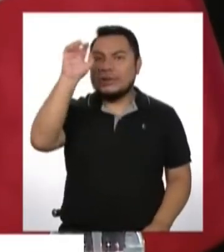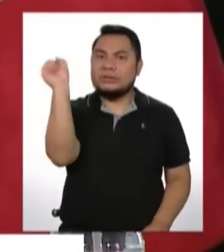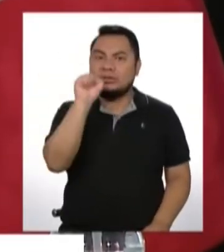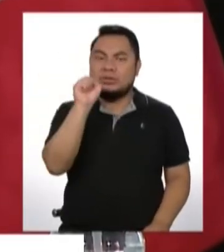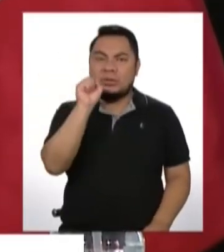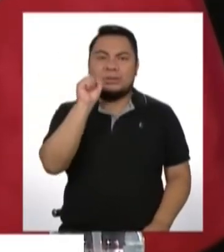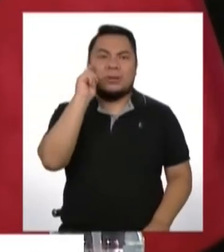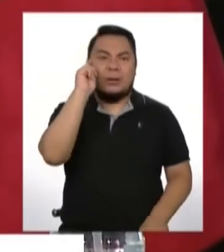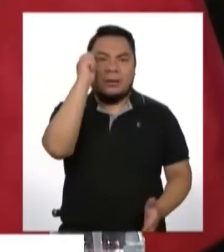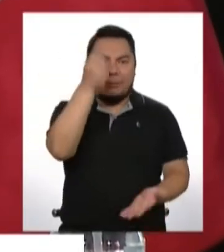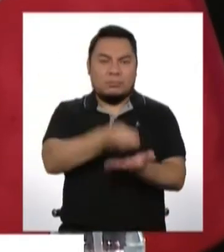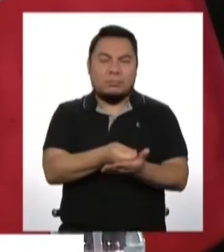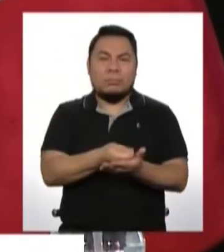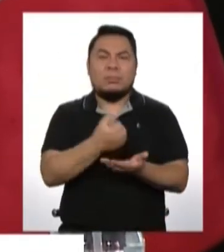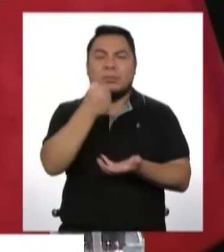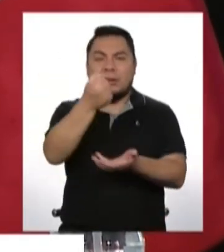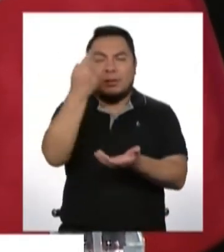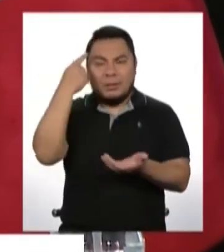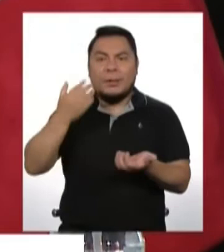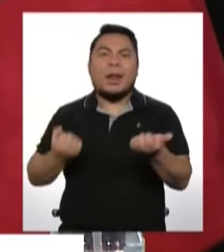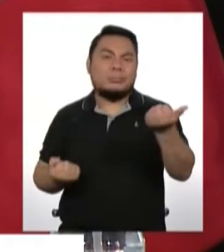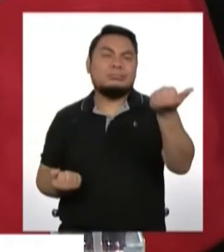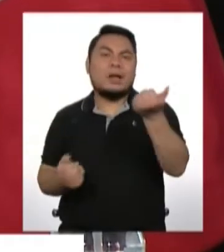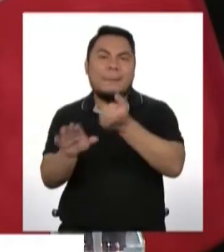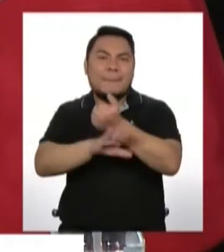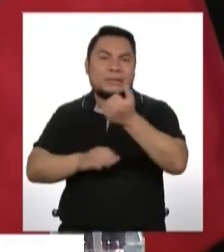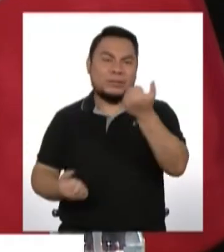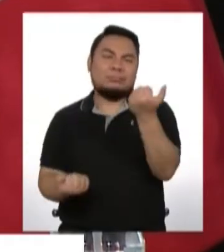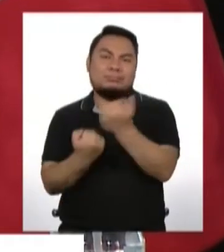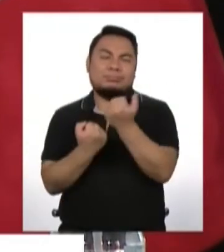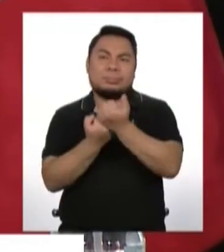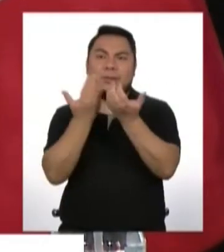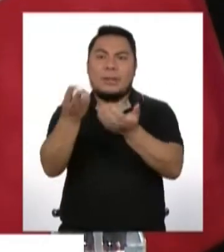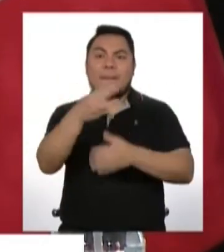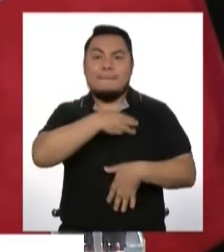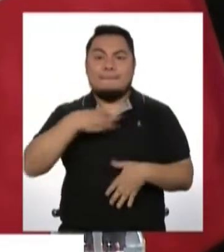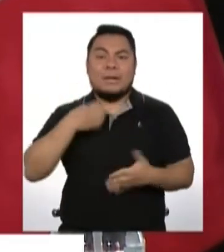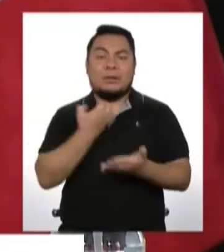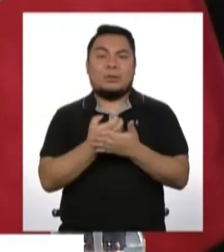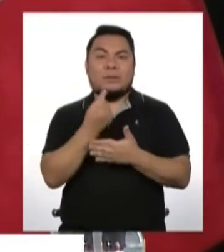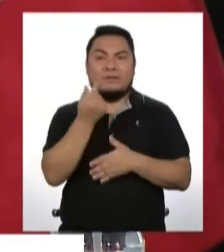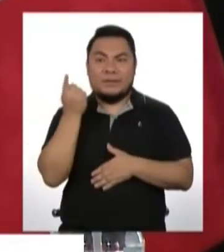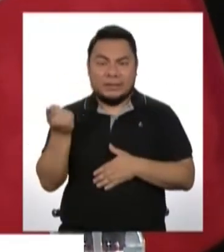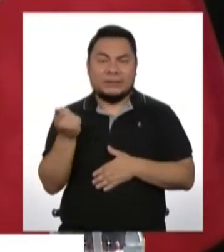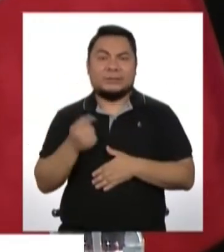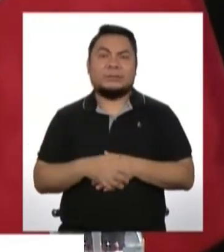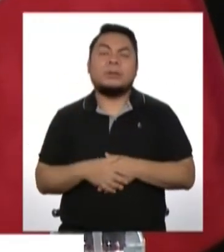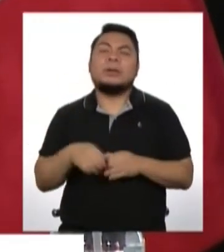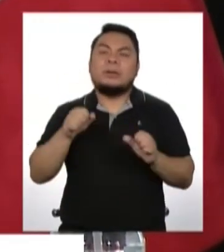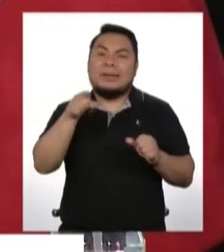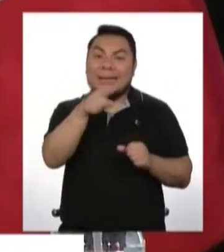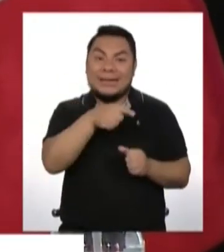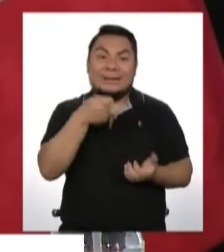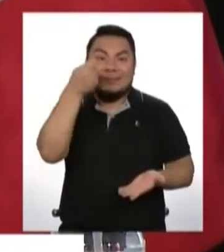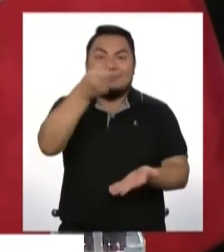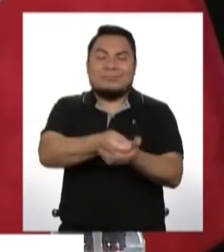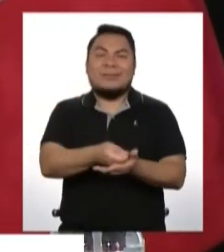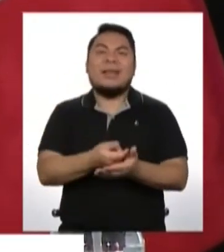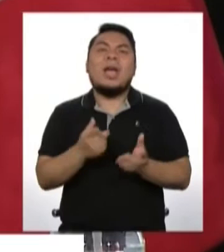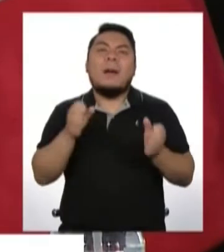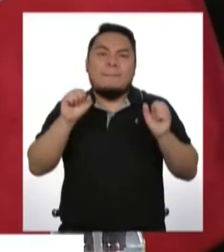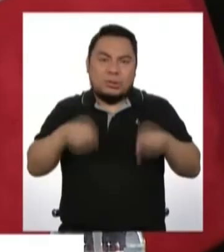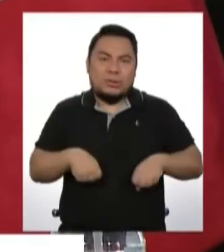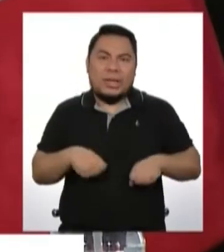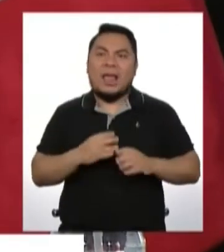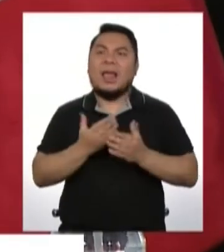que como garantía da el Ministerio de Economía y Finanzas va a posibilitar dar